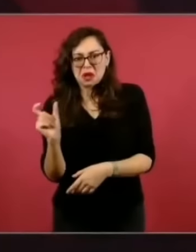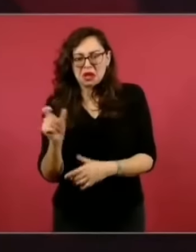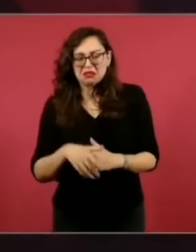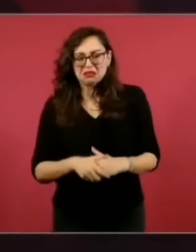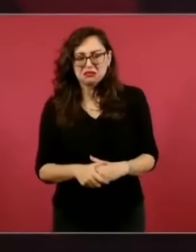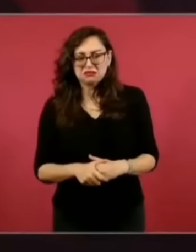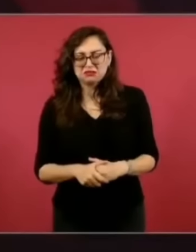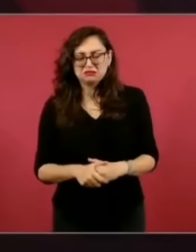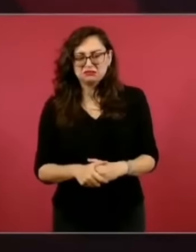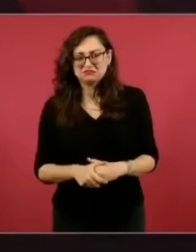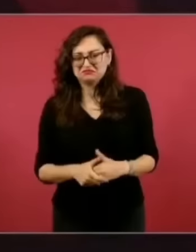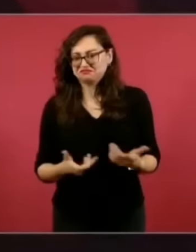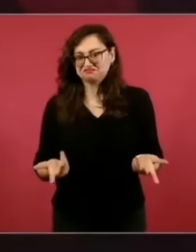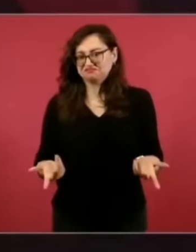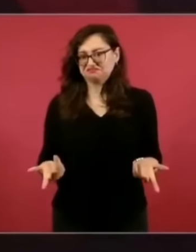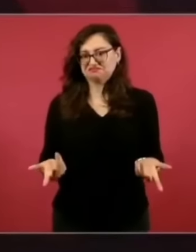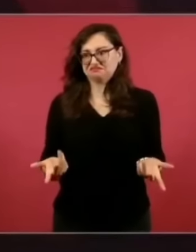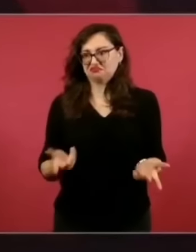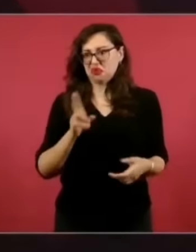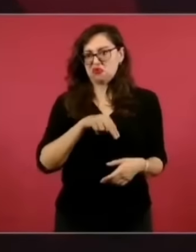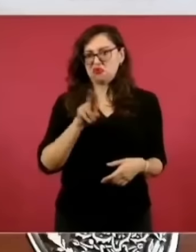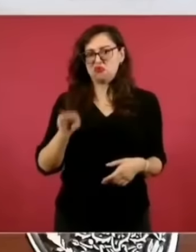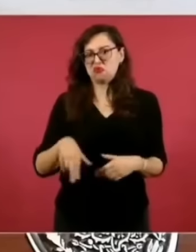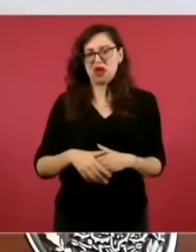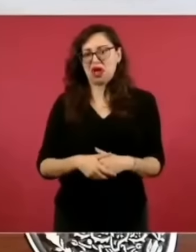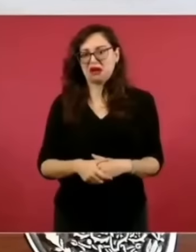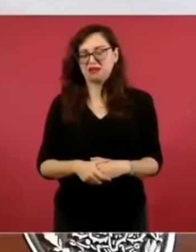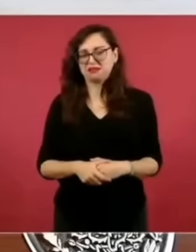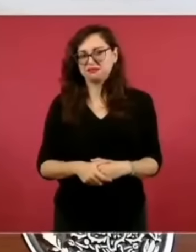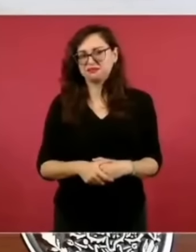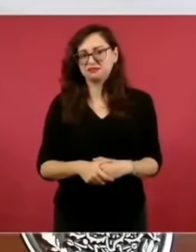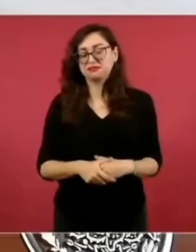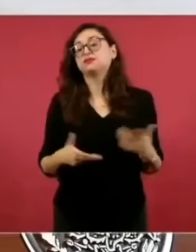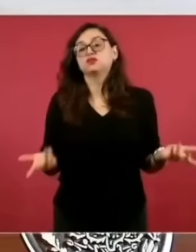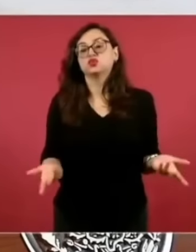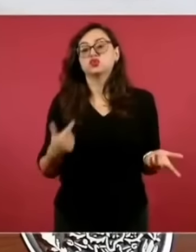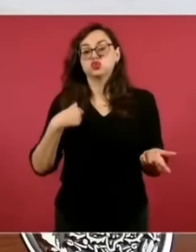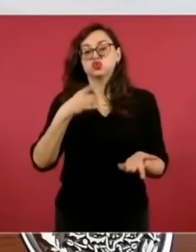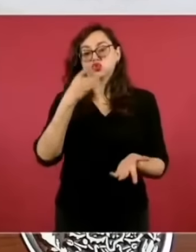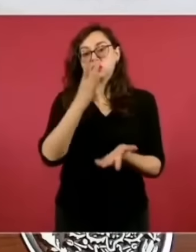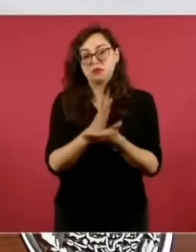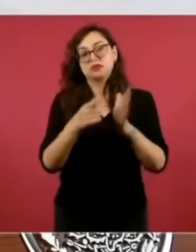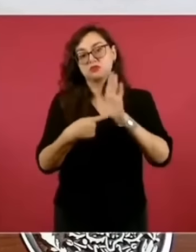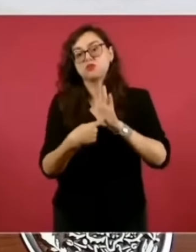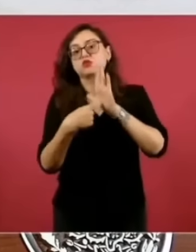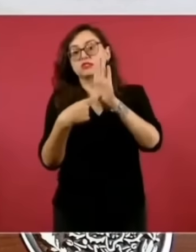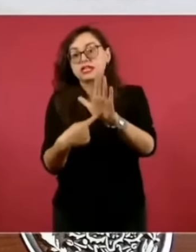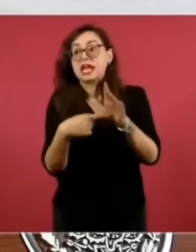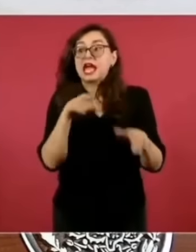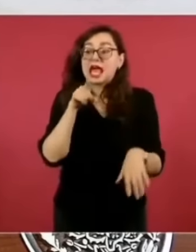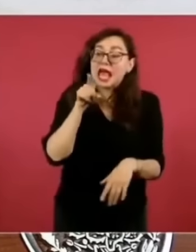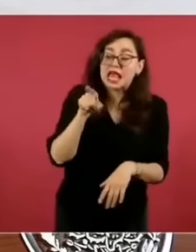señalarlo como un periodista al servicio de